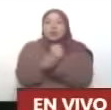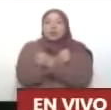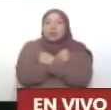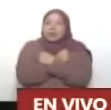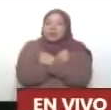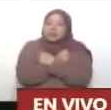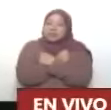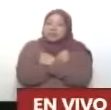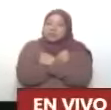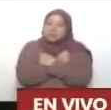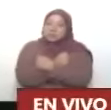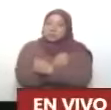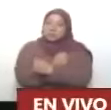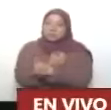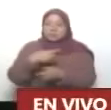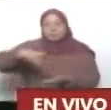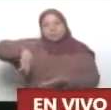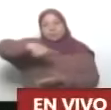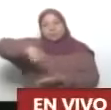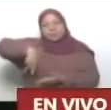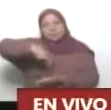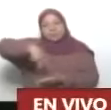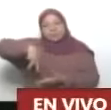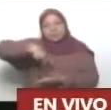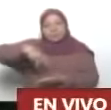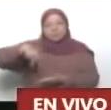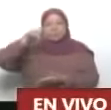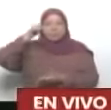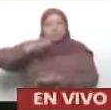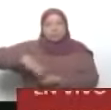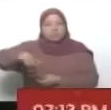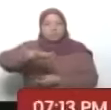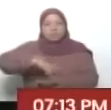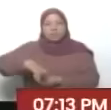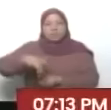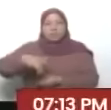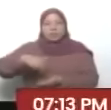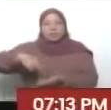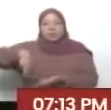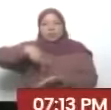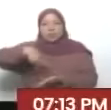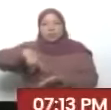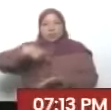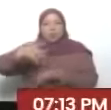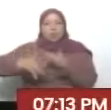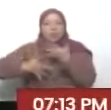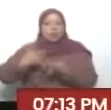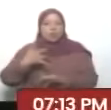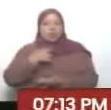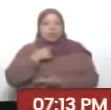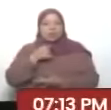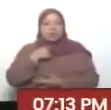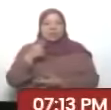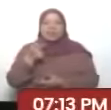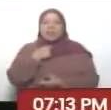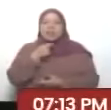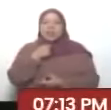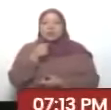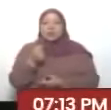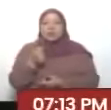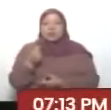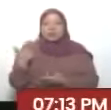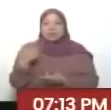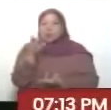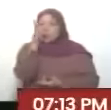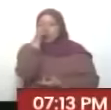abrazamos, bailamos. Fue viral el baile mío con Yulimar, porque ella es muy echadora de broma. Ella es